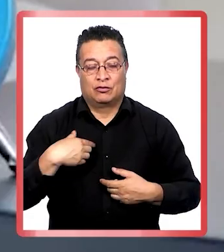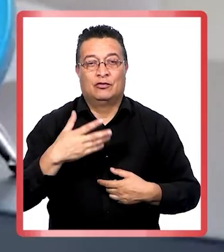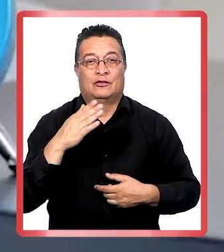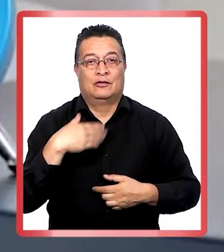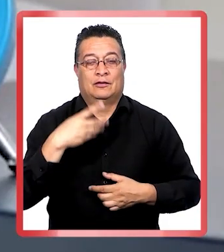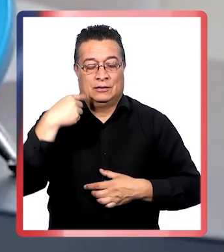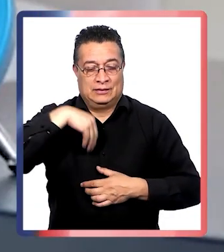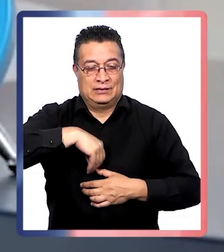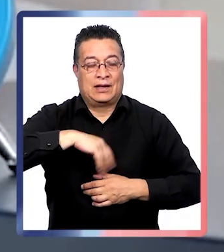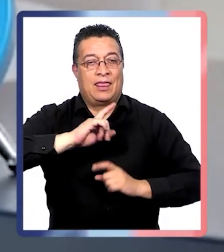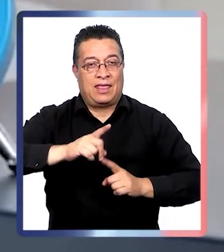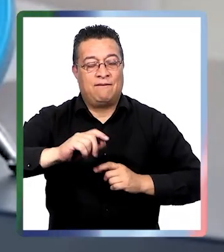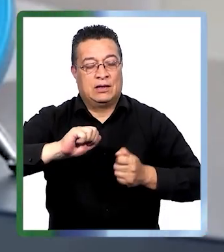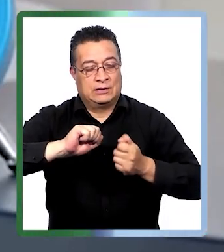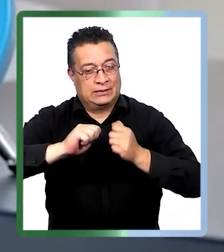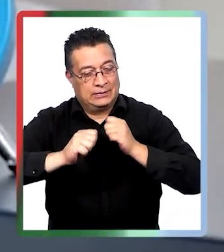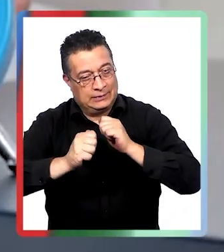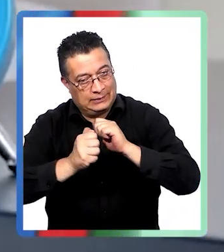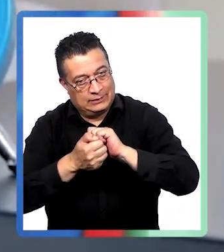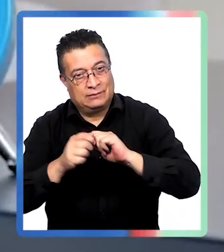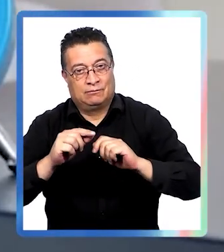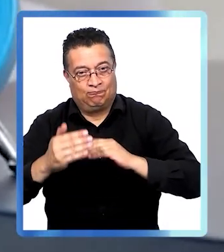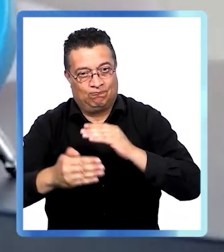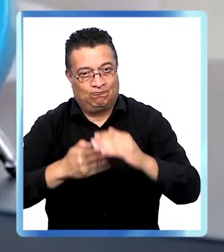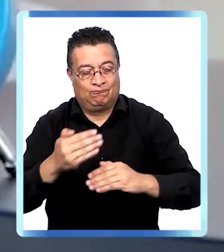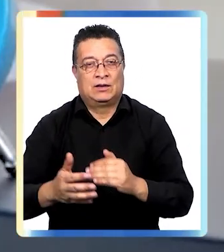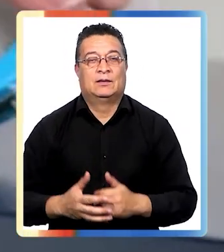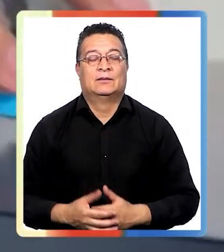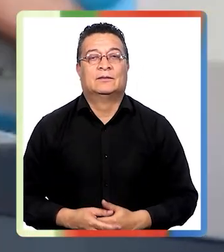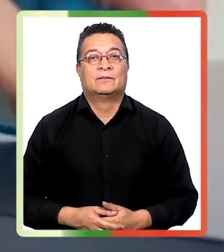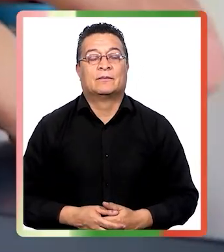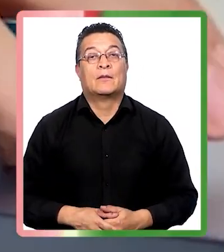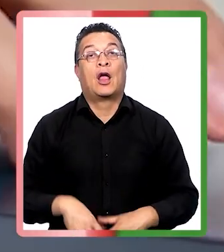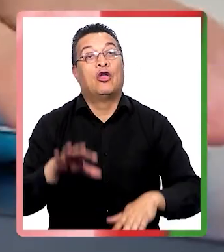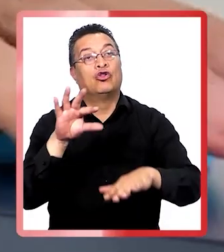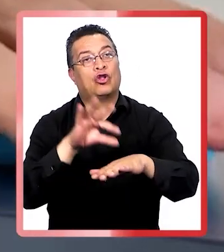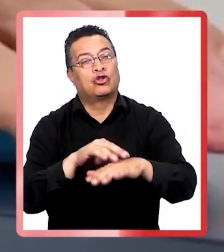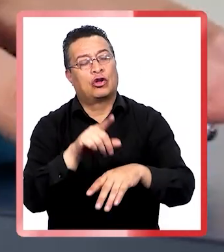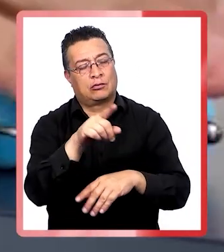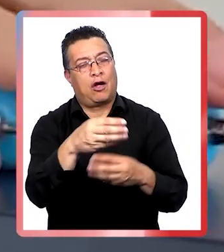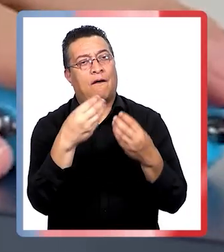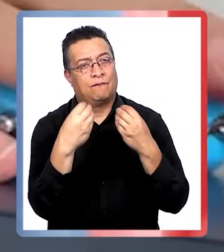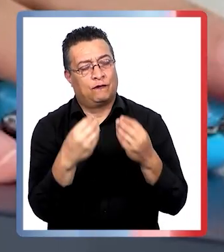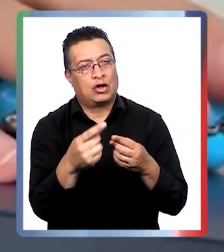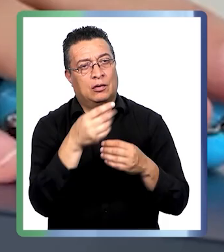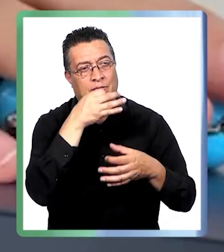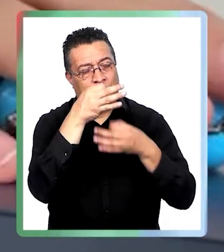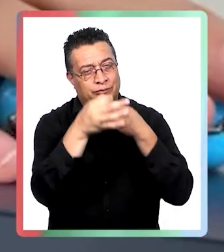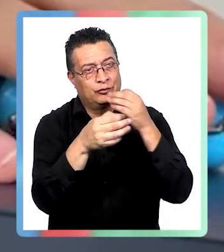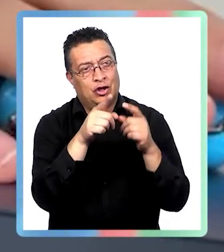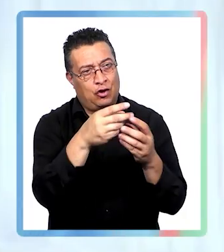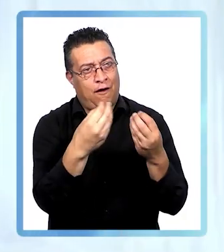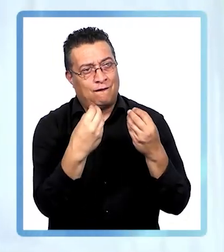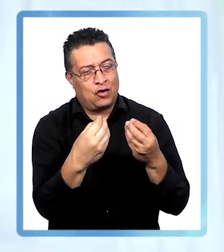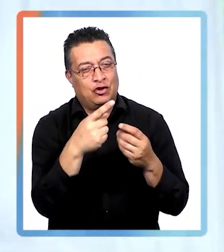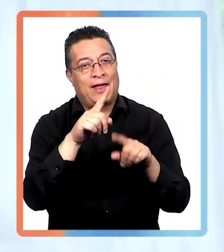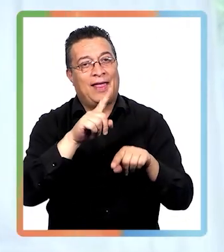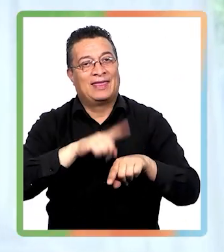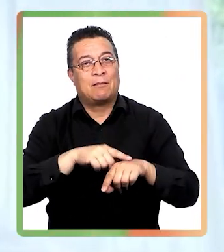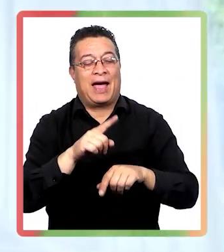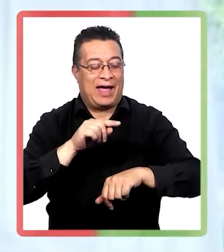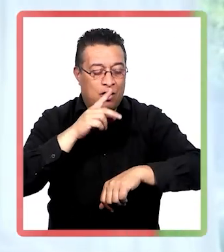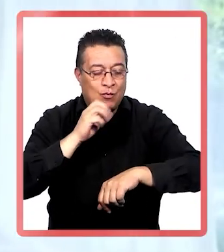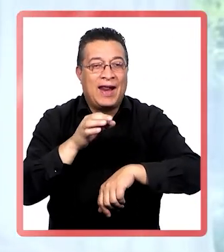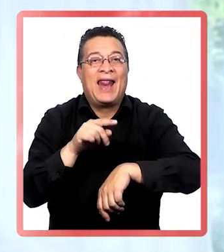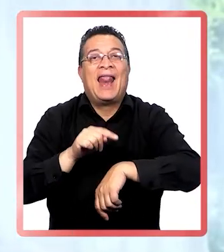nuestro reloj biológico interno y ser lo más rutinario posible. Doctor, qué bueno que tocó